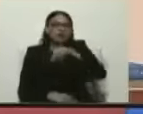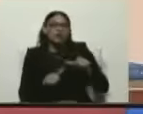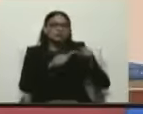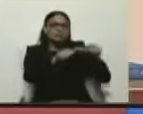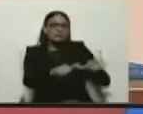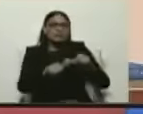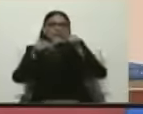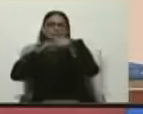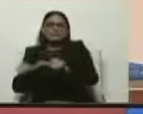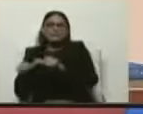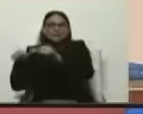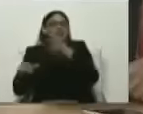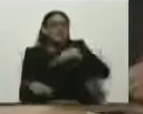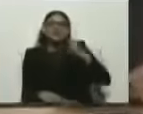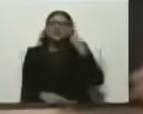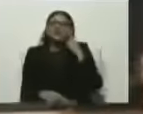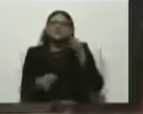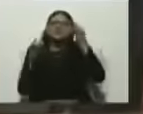ahorita.